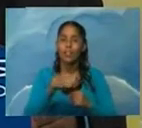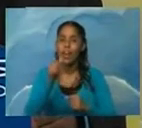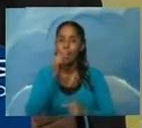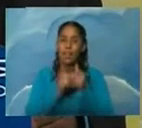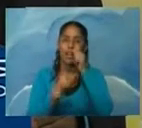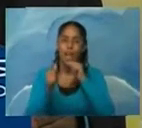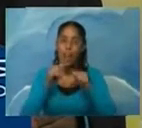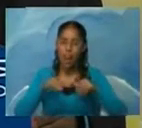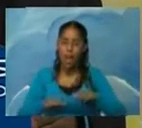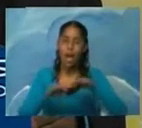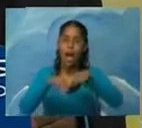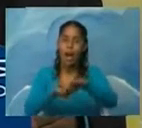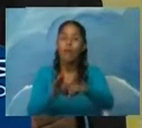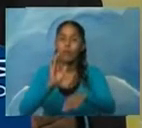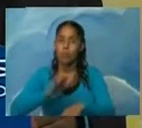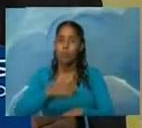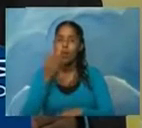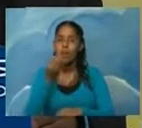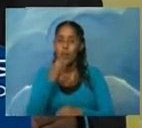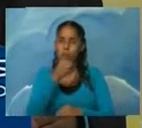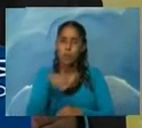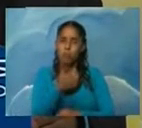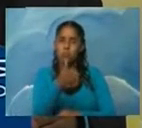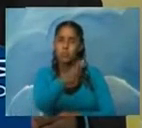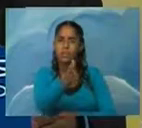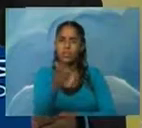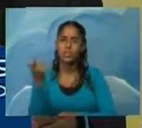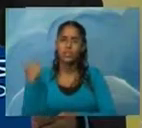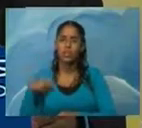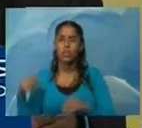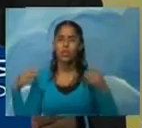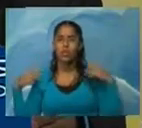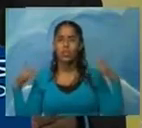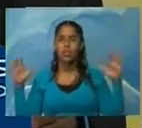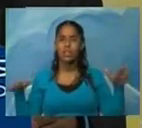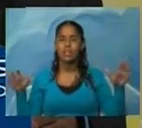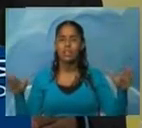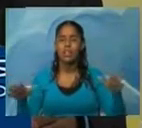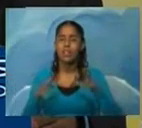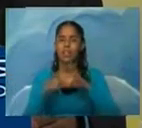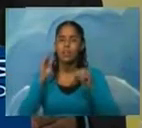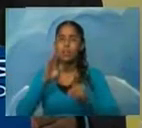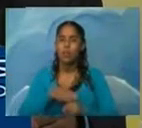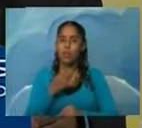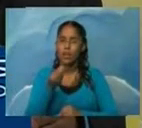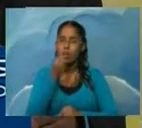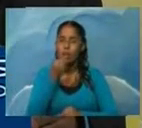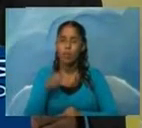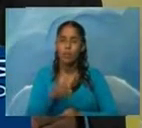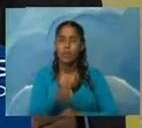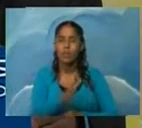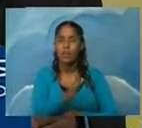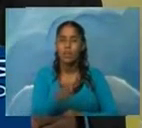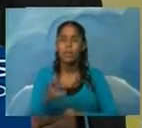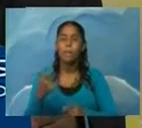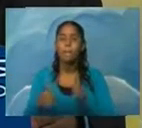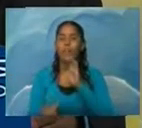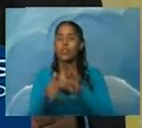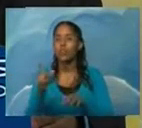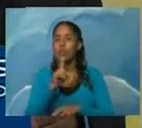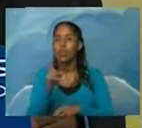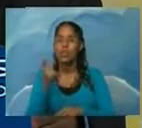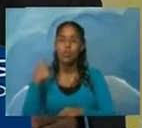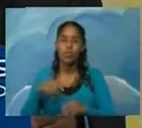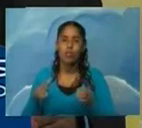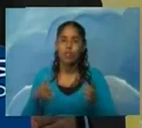estos podéis comer. Todo lo que tiene aleta y escama, mas todo lo que no tiene aleta y